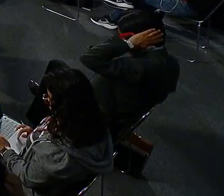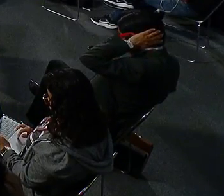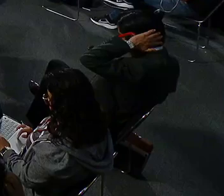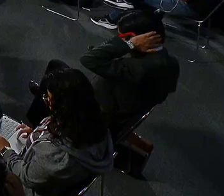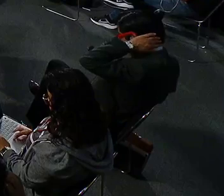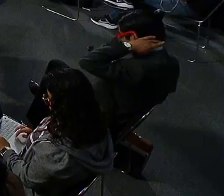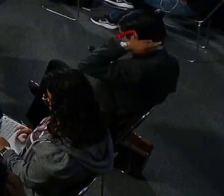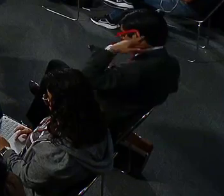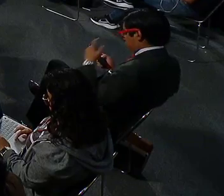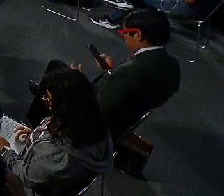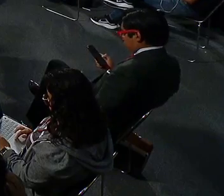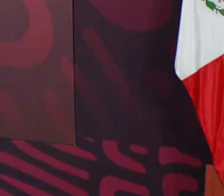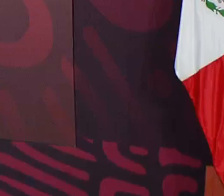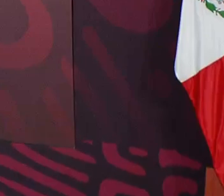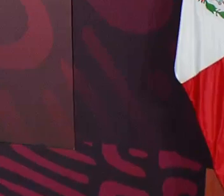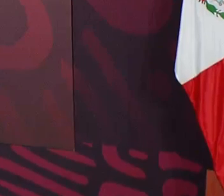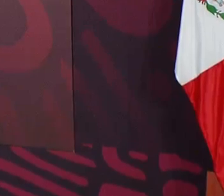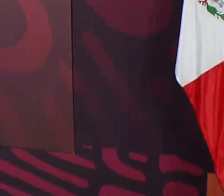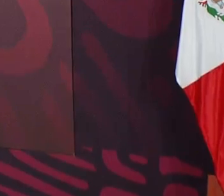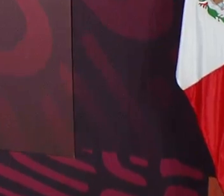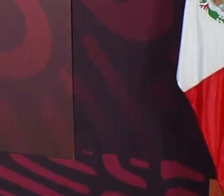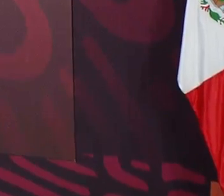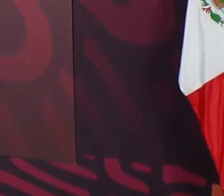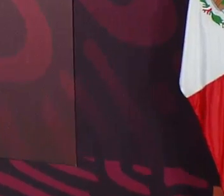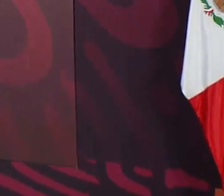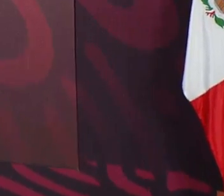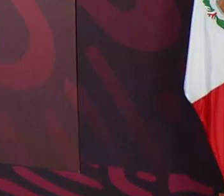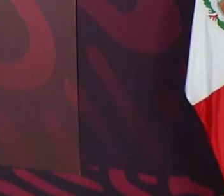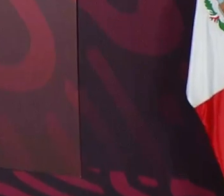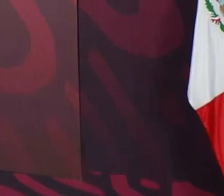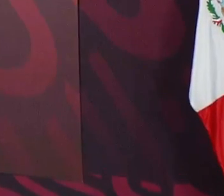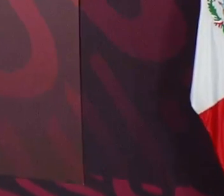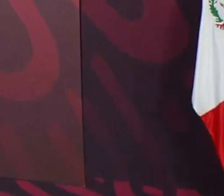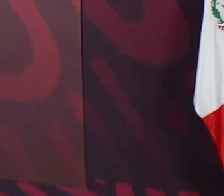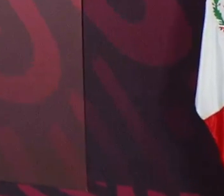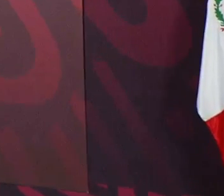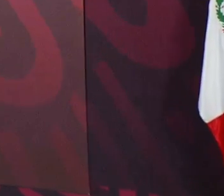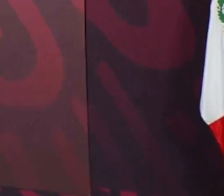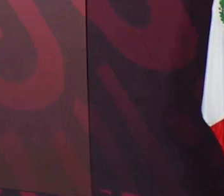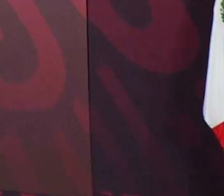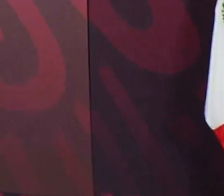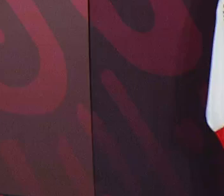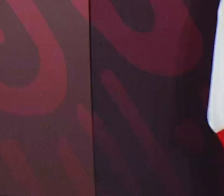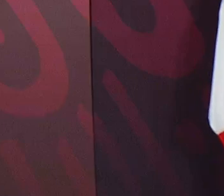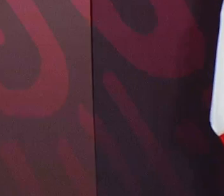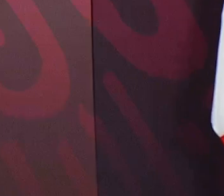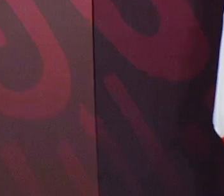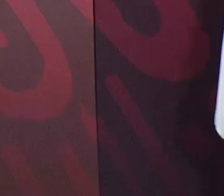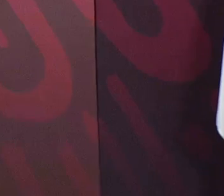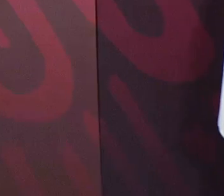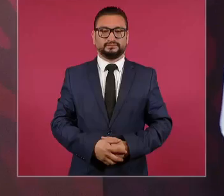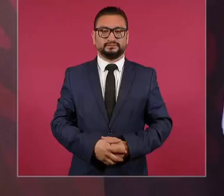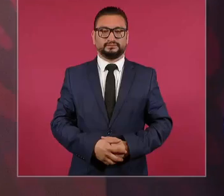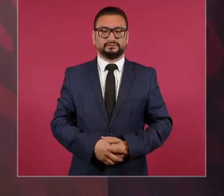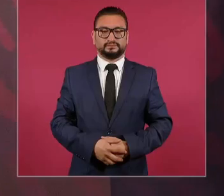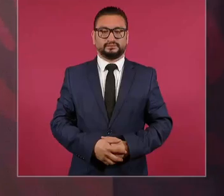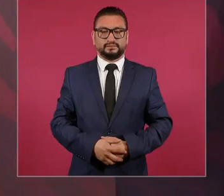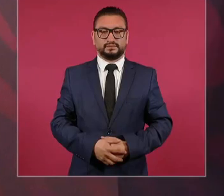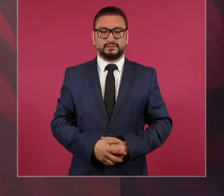ya después de estar casi seis años en el CISEN.